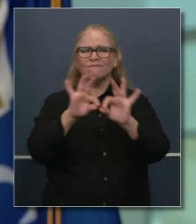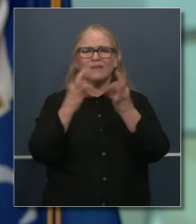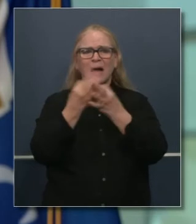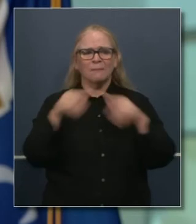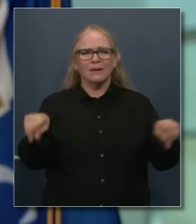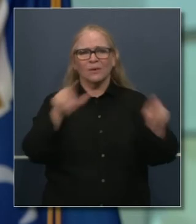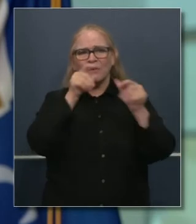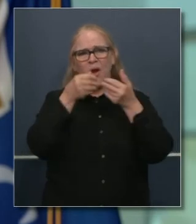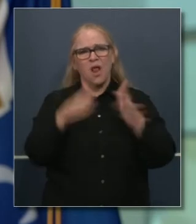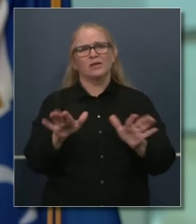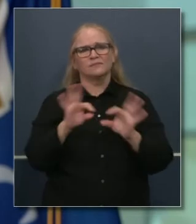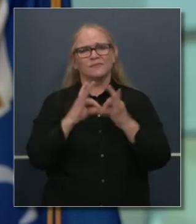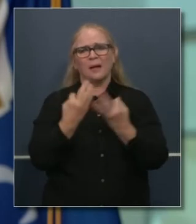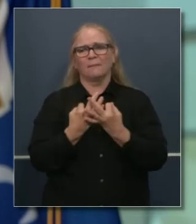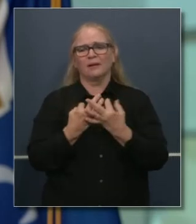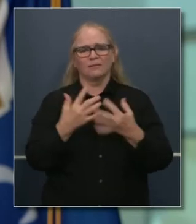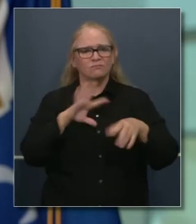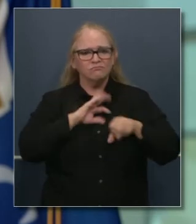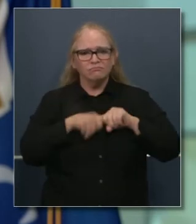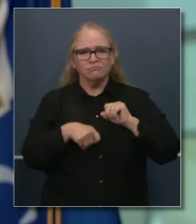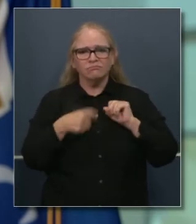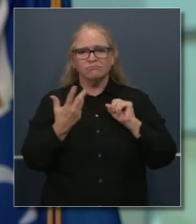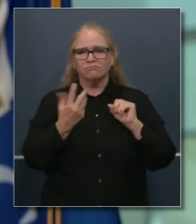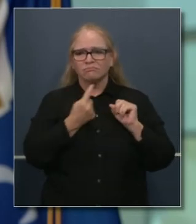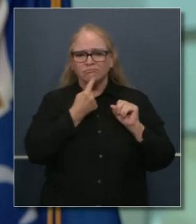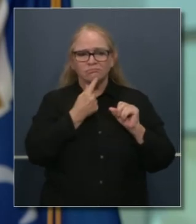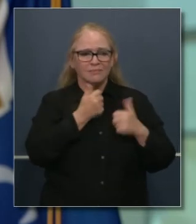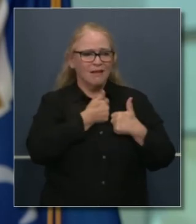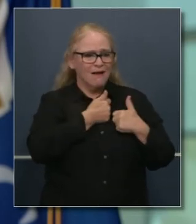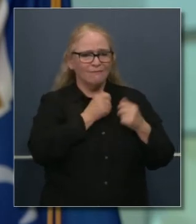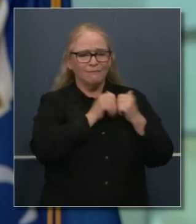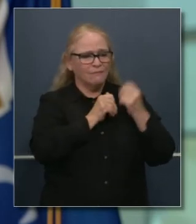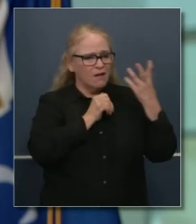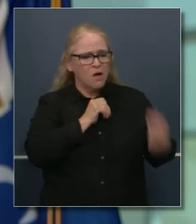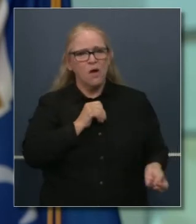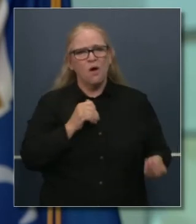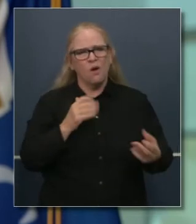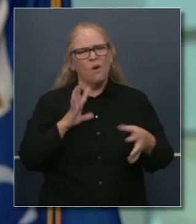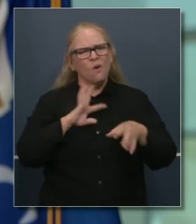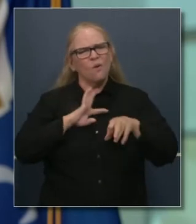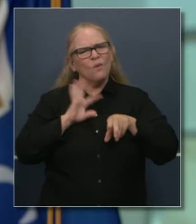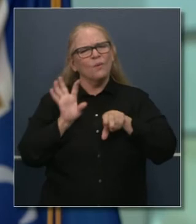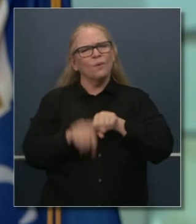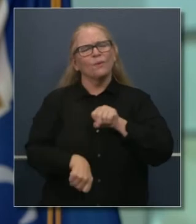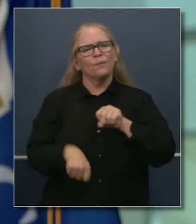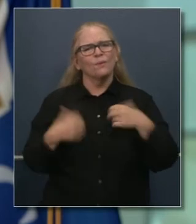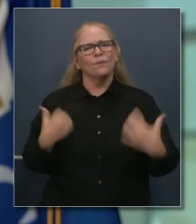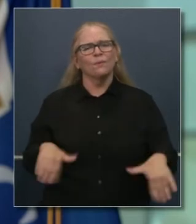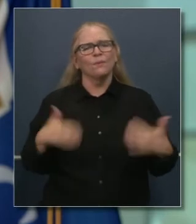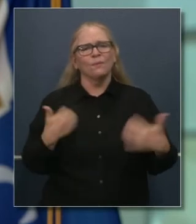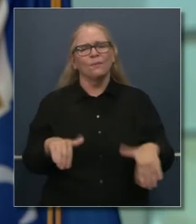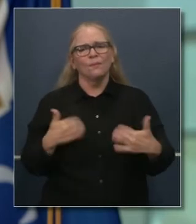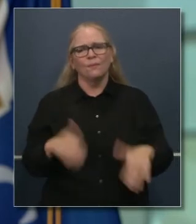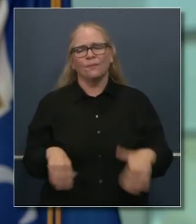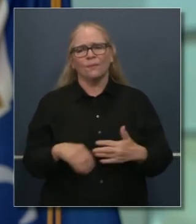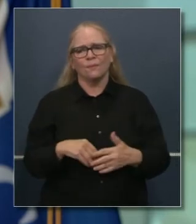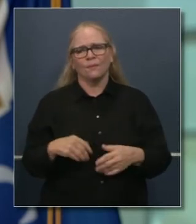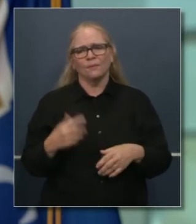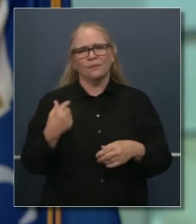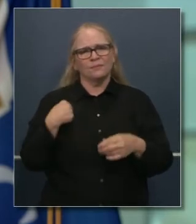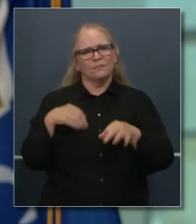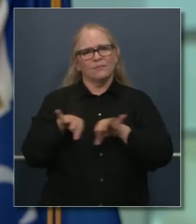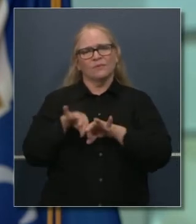sentimos condolencias con esas familias por esas pérdidas trágicas de un ser querido y quiero extender personalmente mi